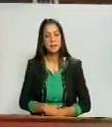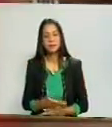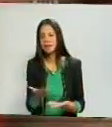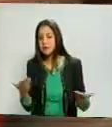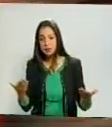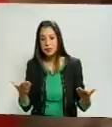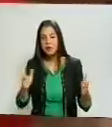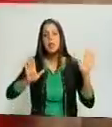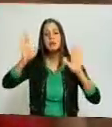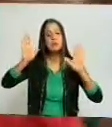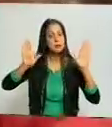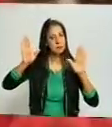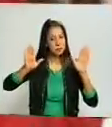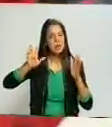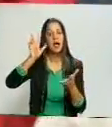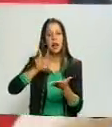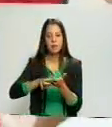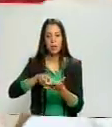Aprobado.